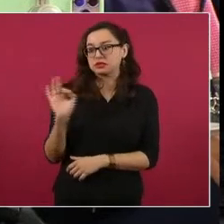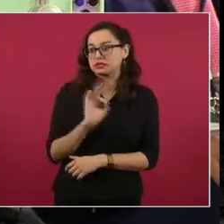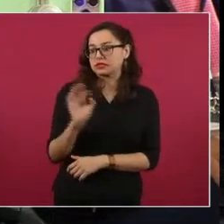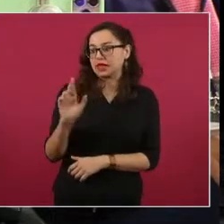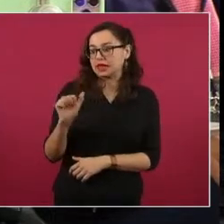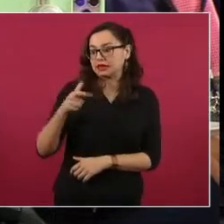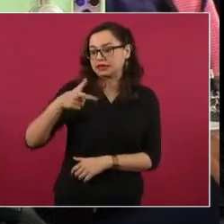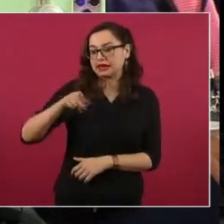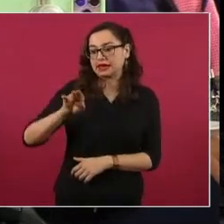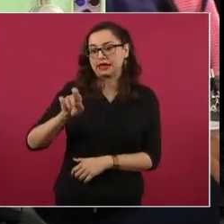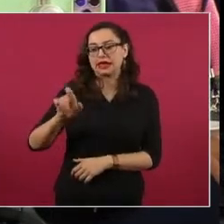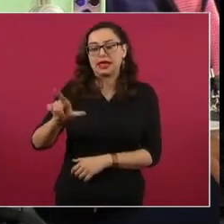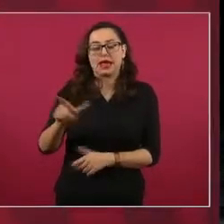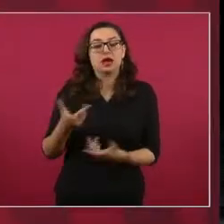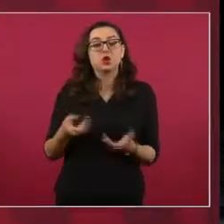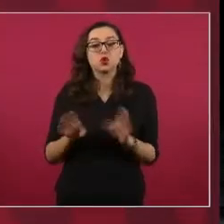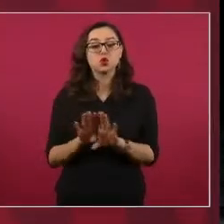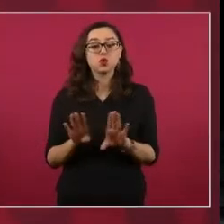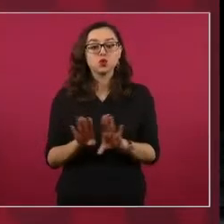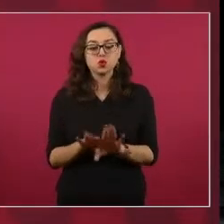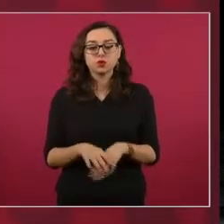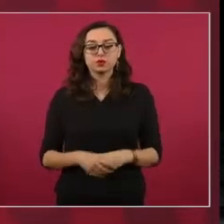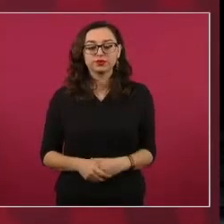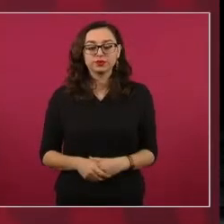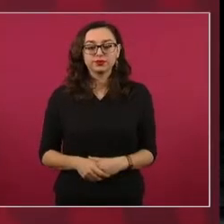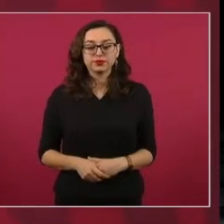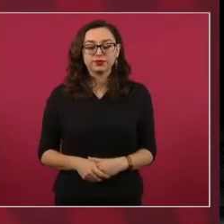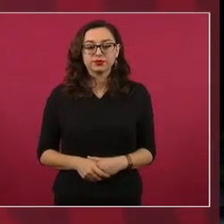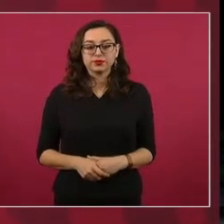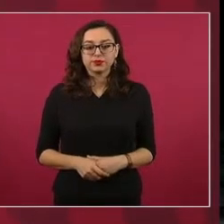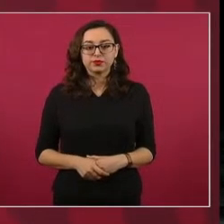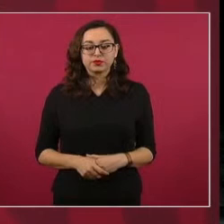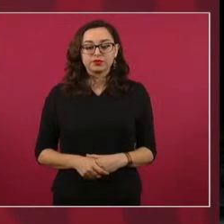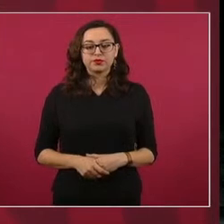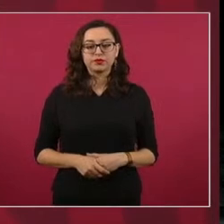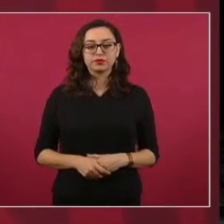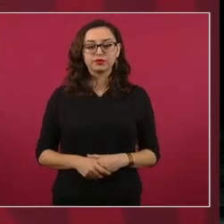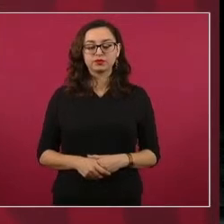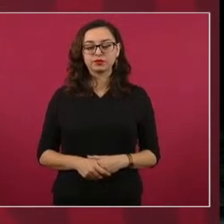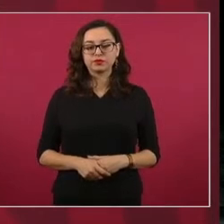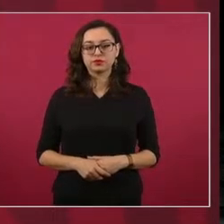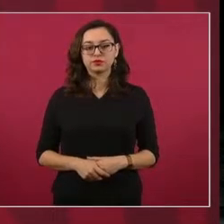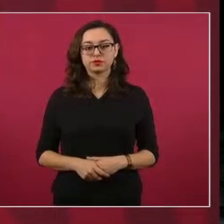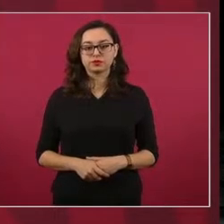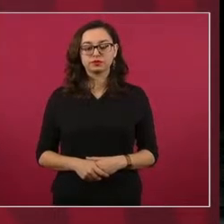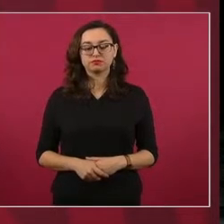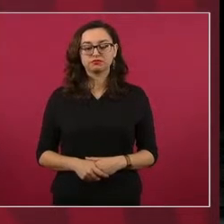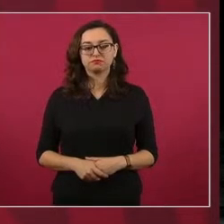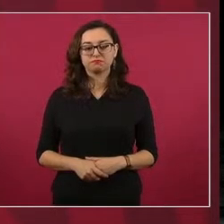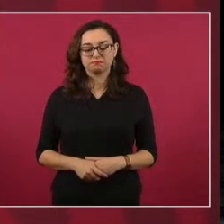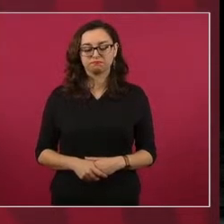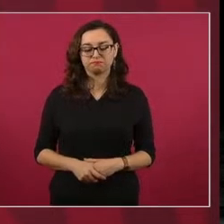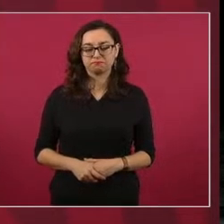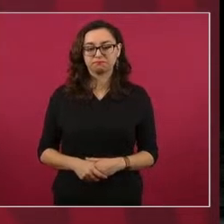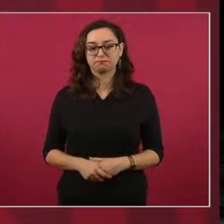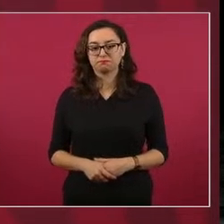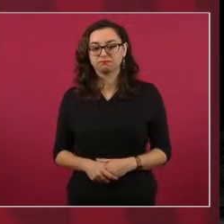sustituirla en la sep bueno primero es decir que me da mucho gusto